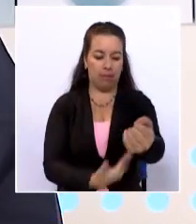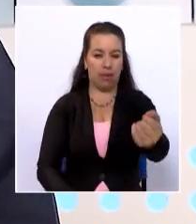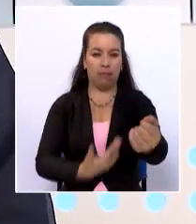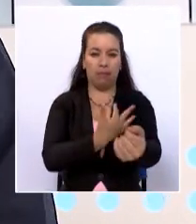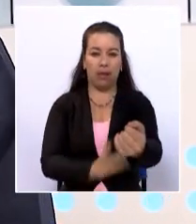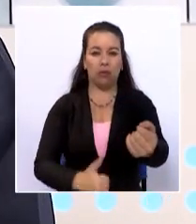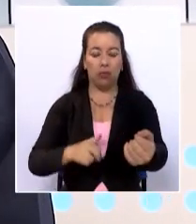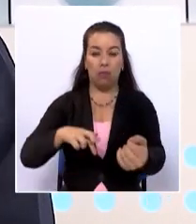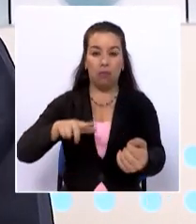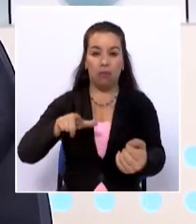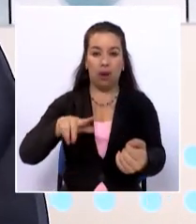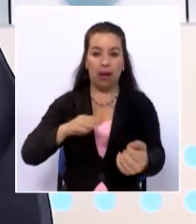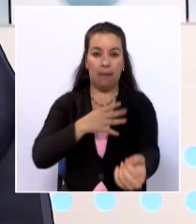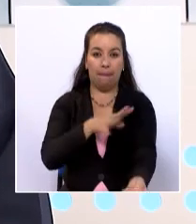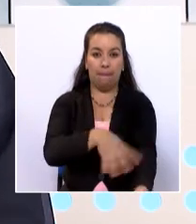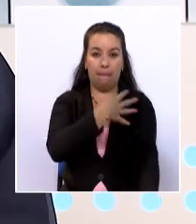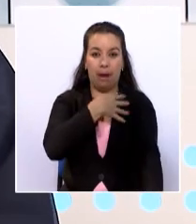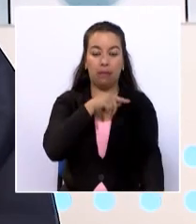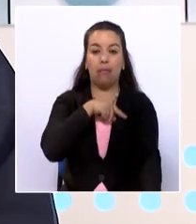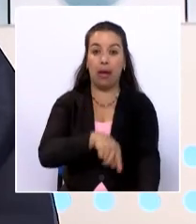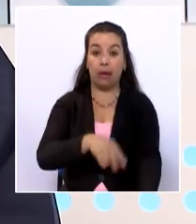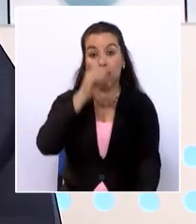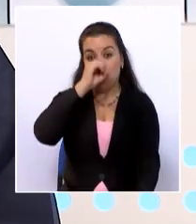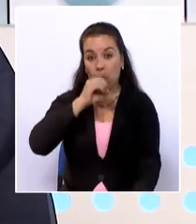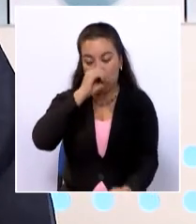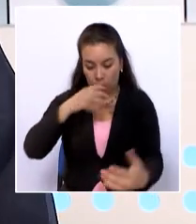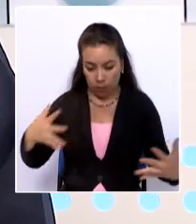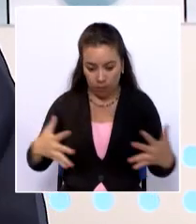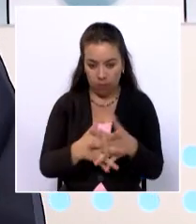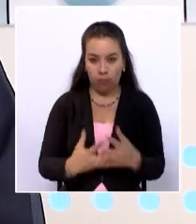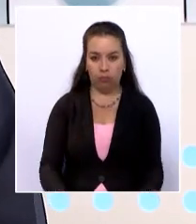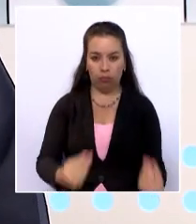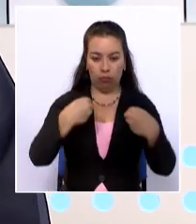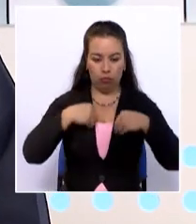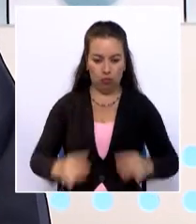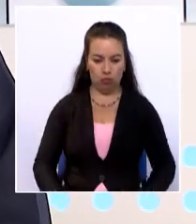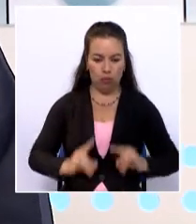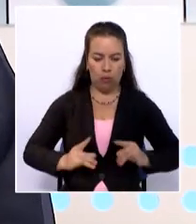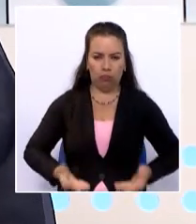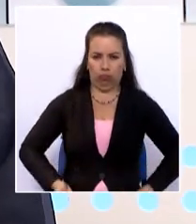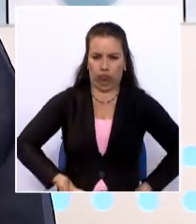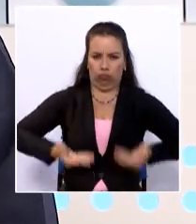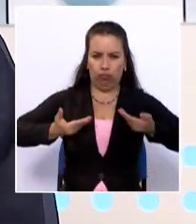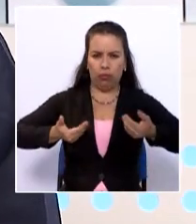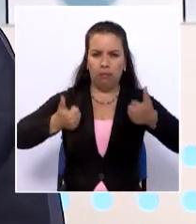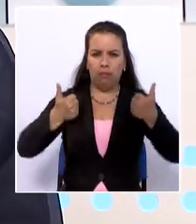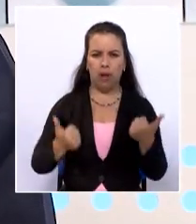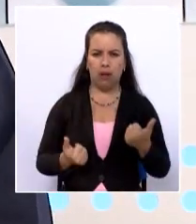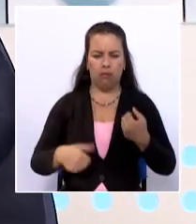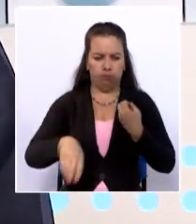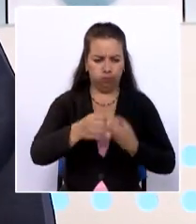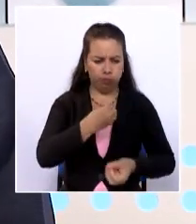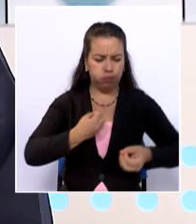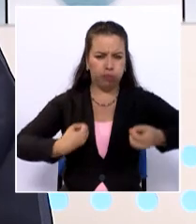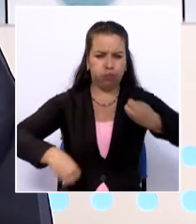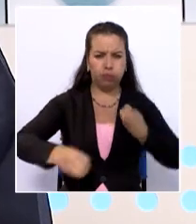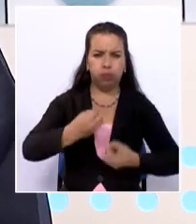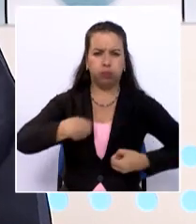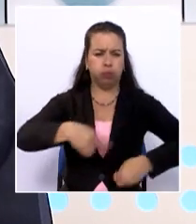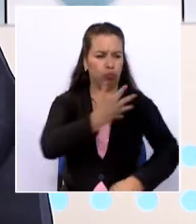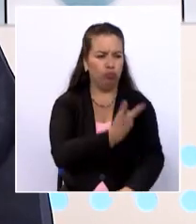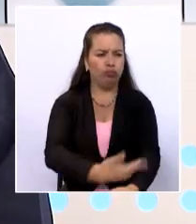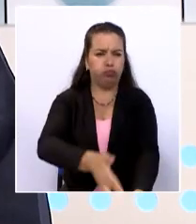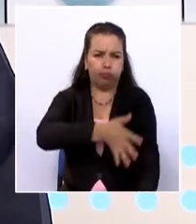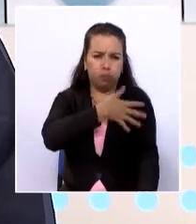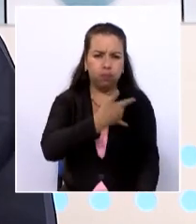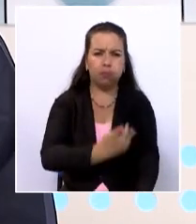enriquecido con no sólo tenemos la ventaja que no sólo permite elevar el volumen de plaquetas regeneradas del